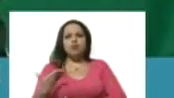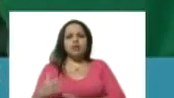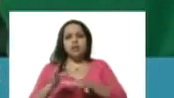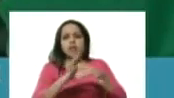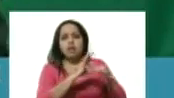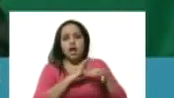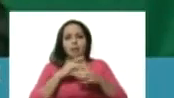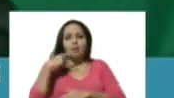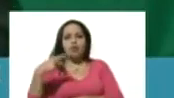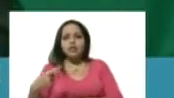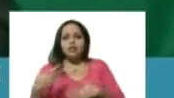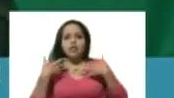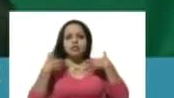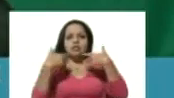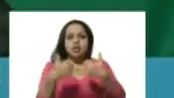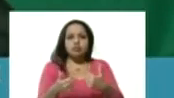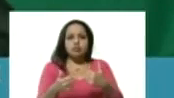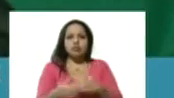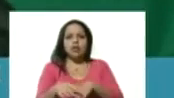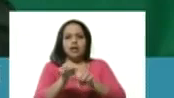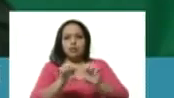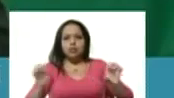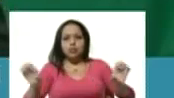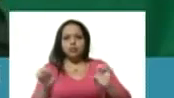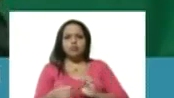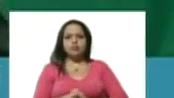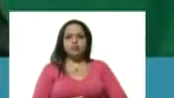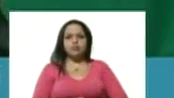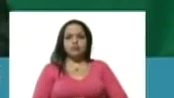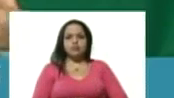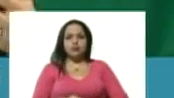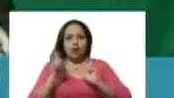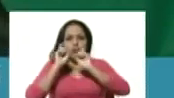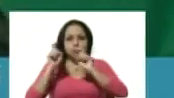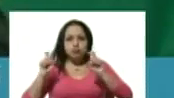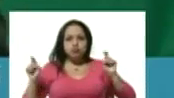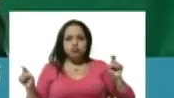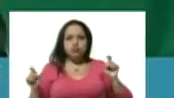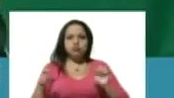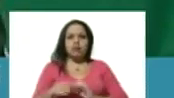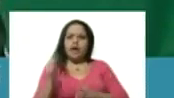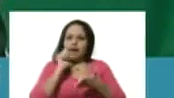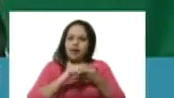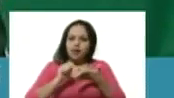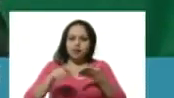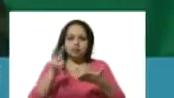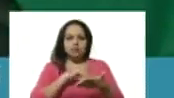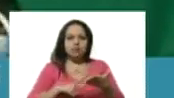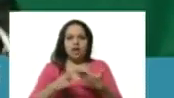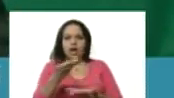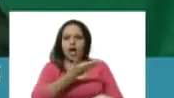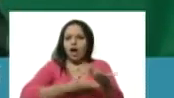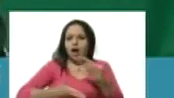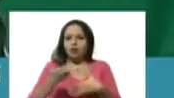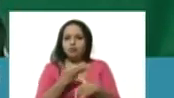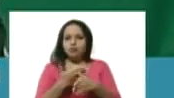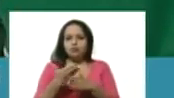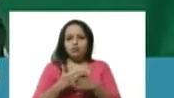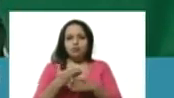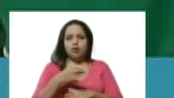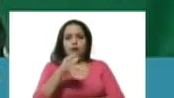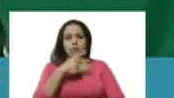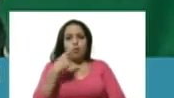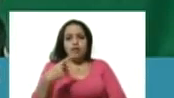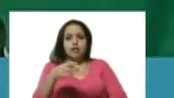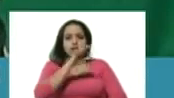salud, las políticas en educación, el alfabetismo, la cooperación en las políticas sociales